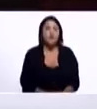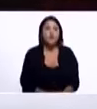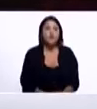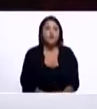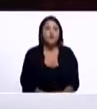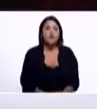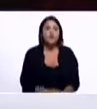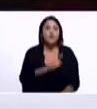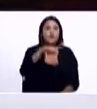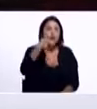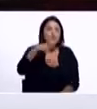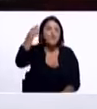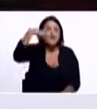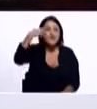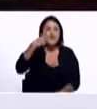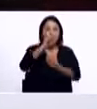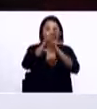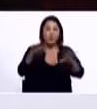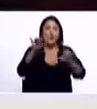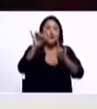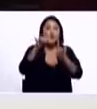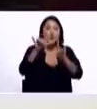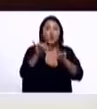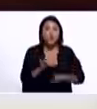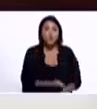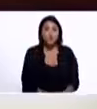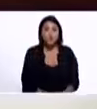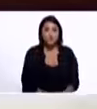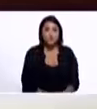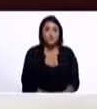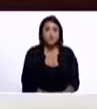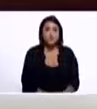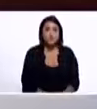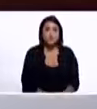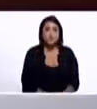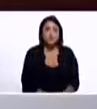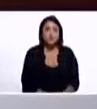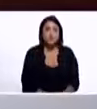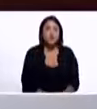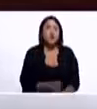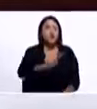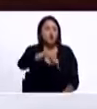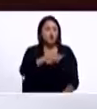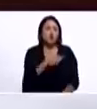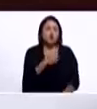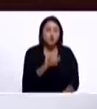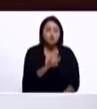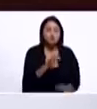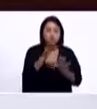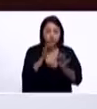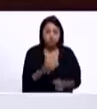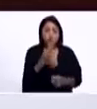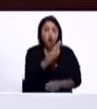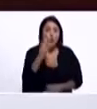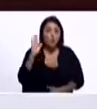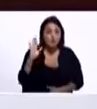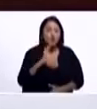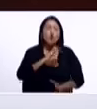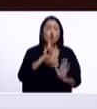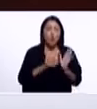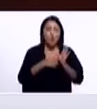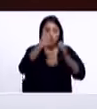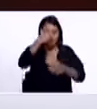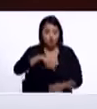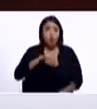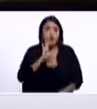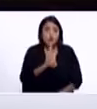corriendo el video, en YouTube. Pero nosotros somos gente de palabra. Soy gente de